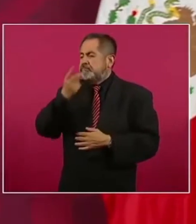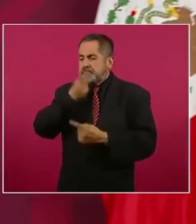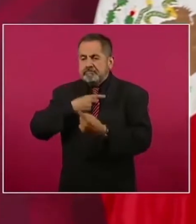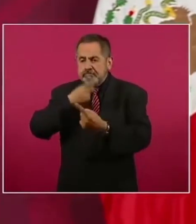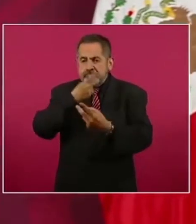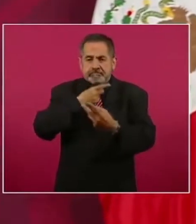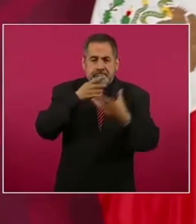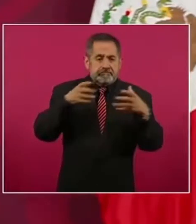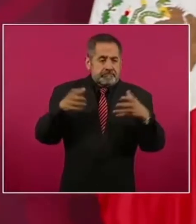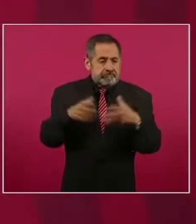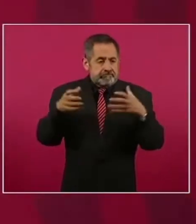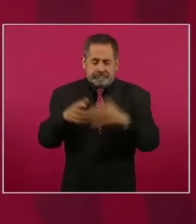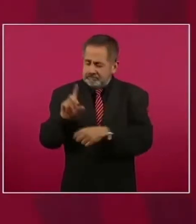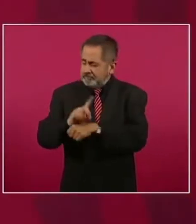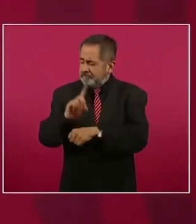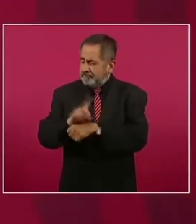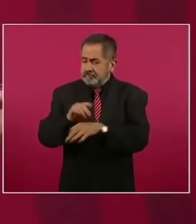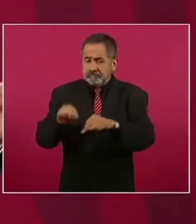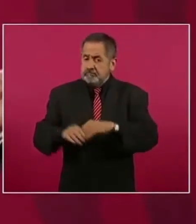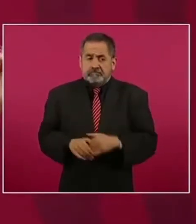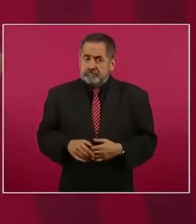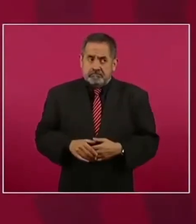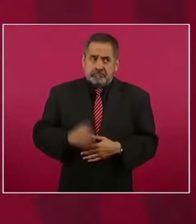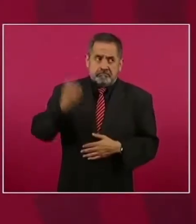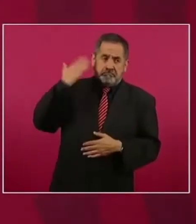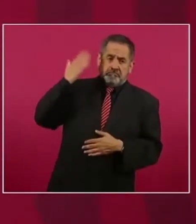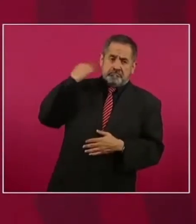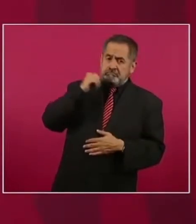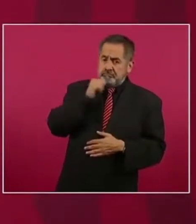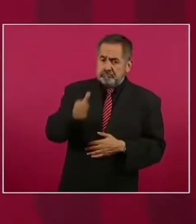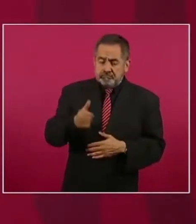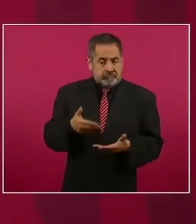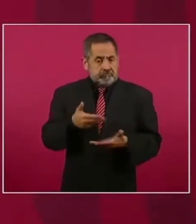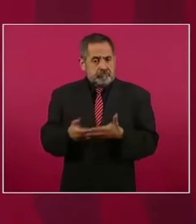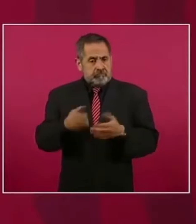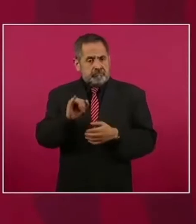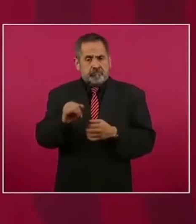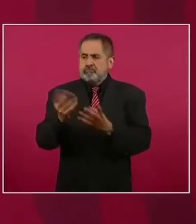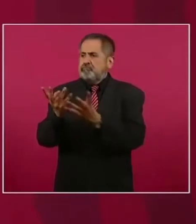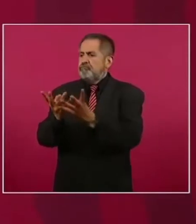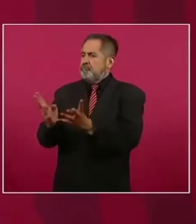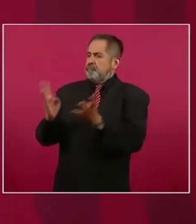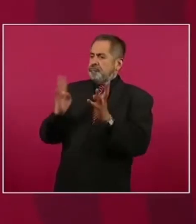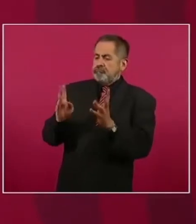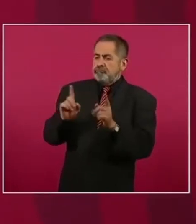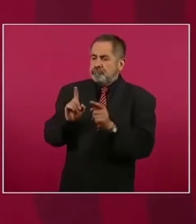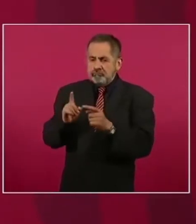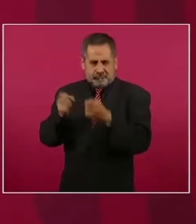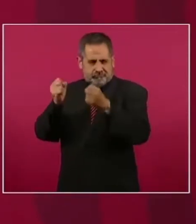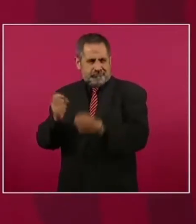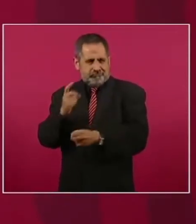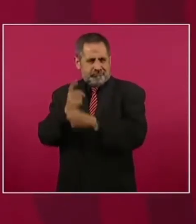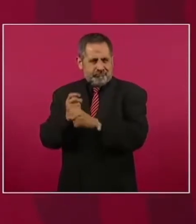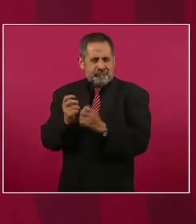país, y que se reúna con todo el gabinete de seguridad